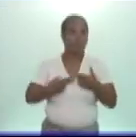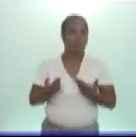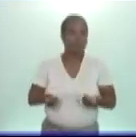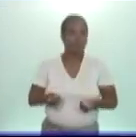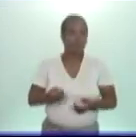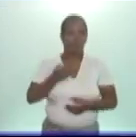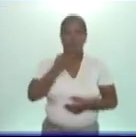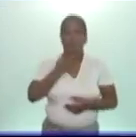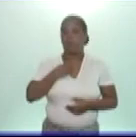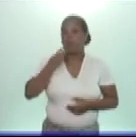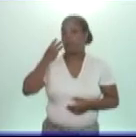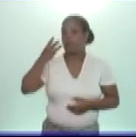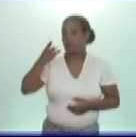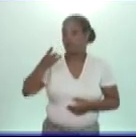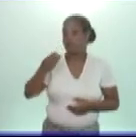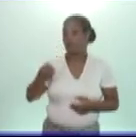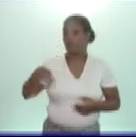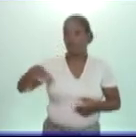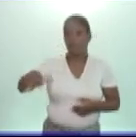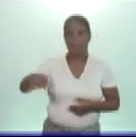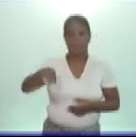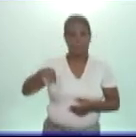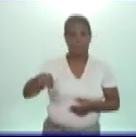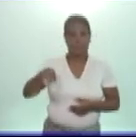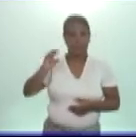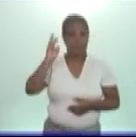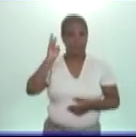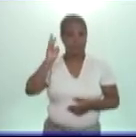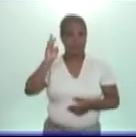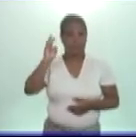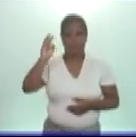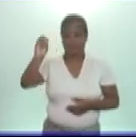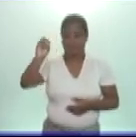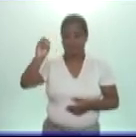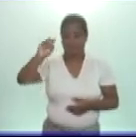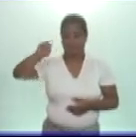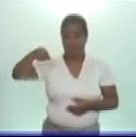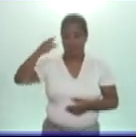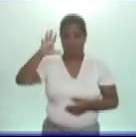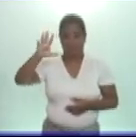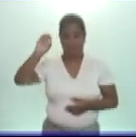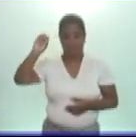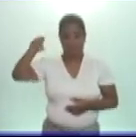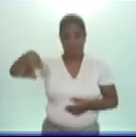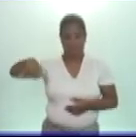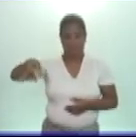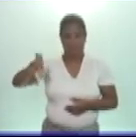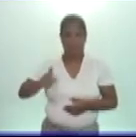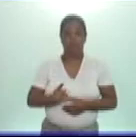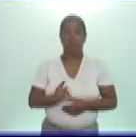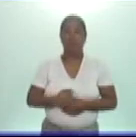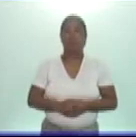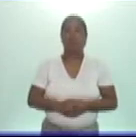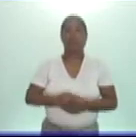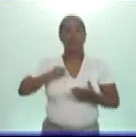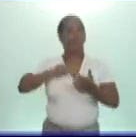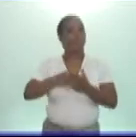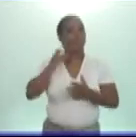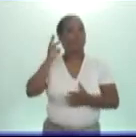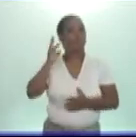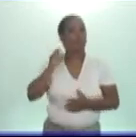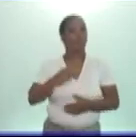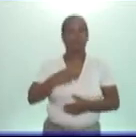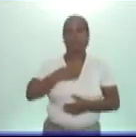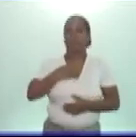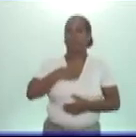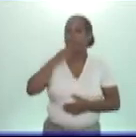tres pesas de 0,5 kilogramos, pues las multiplico por 3 y obtengo